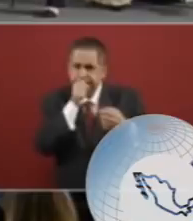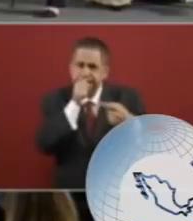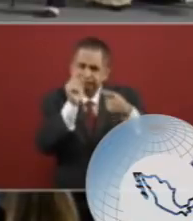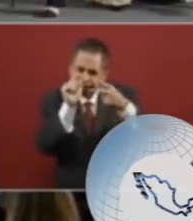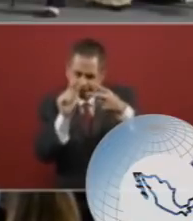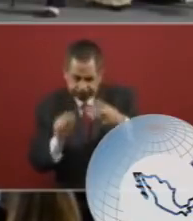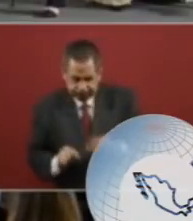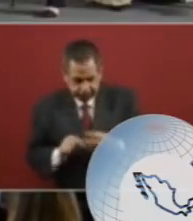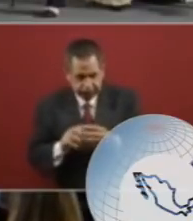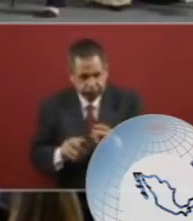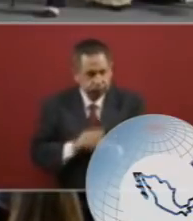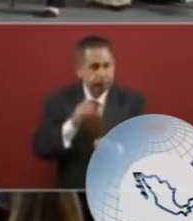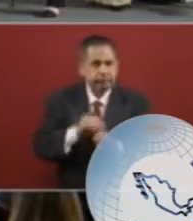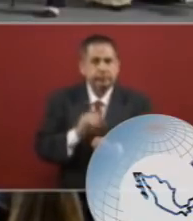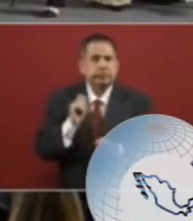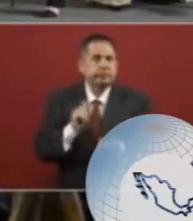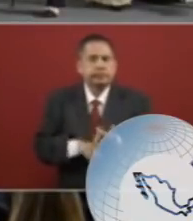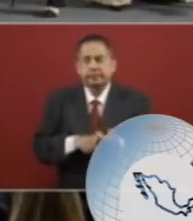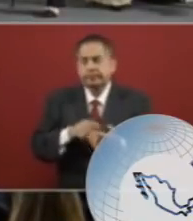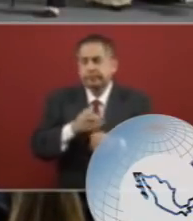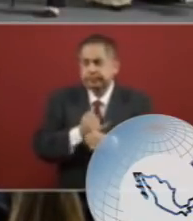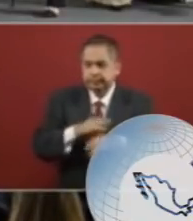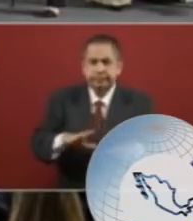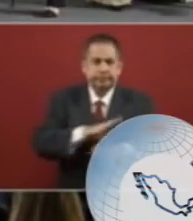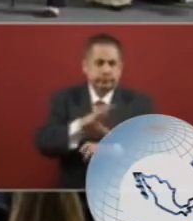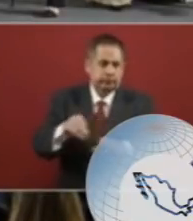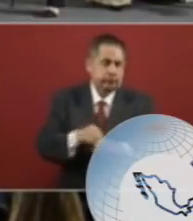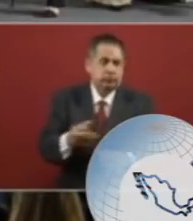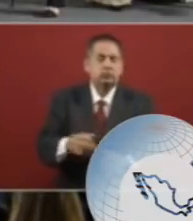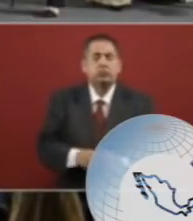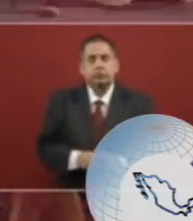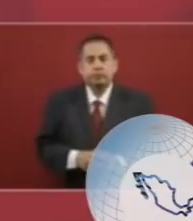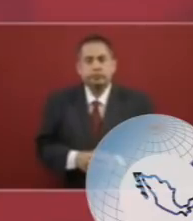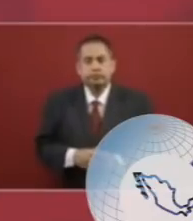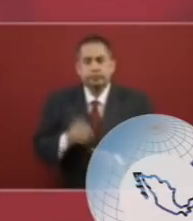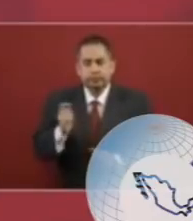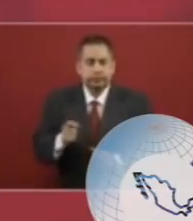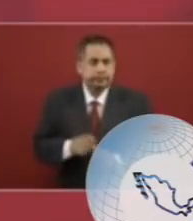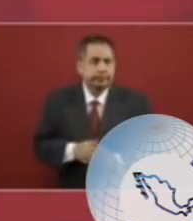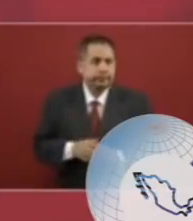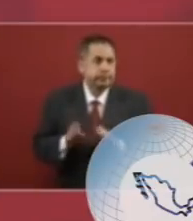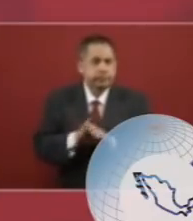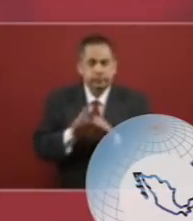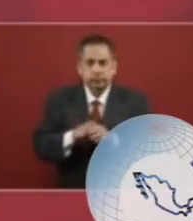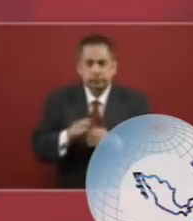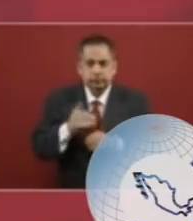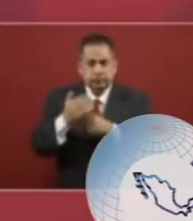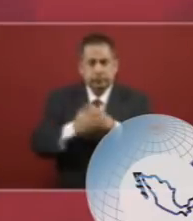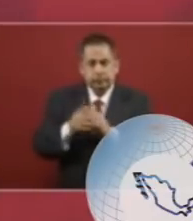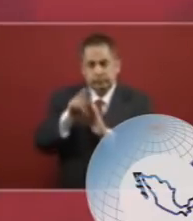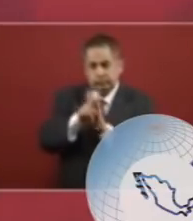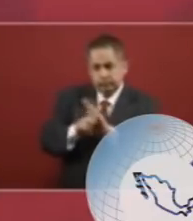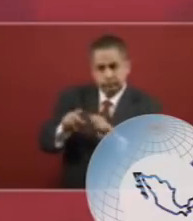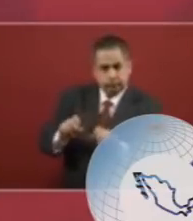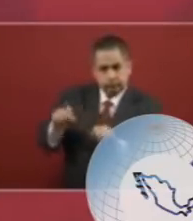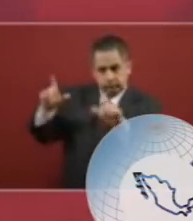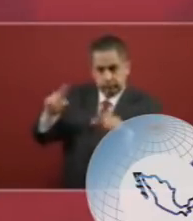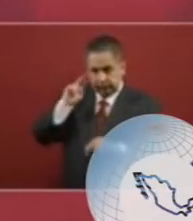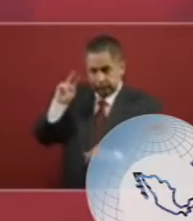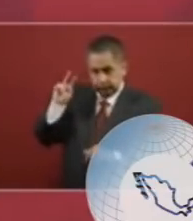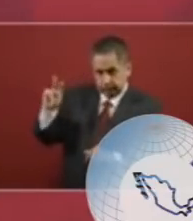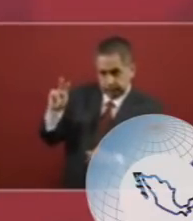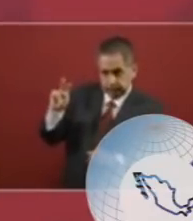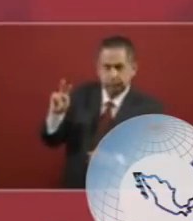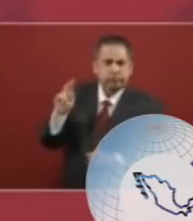actualizar todos estos toda esta información de la nómina. Entonces, van a ver en un pequeño video que preparamos para esta